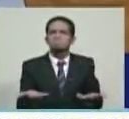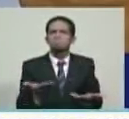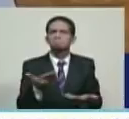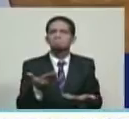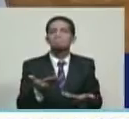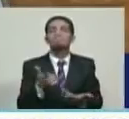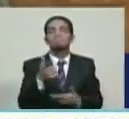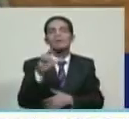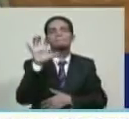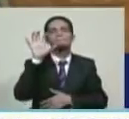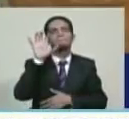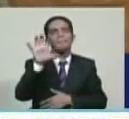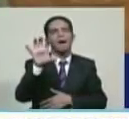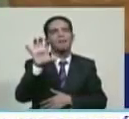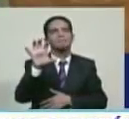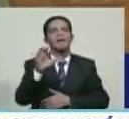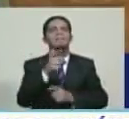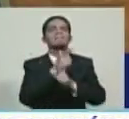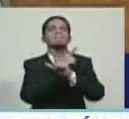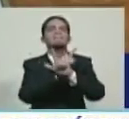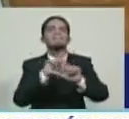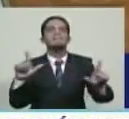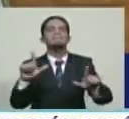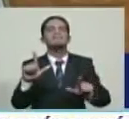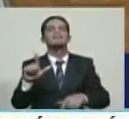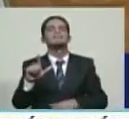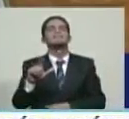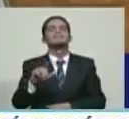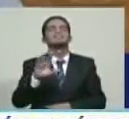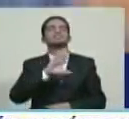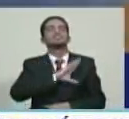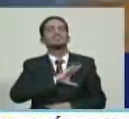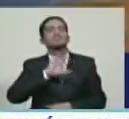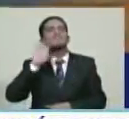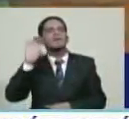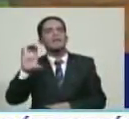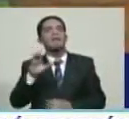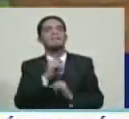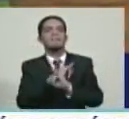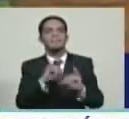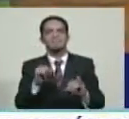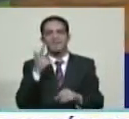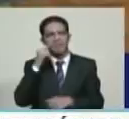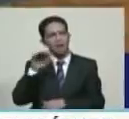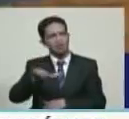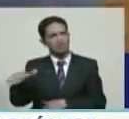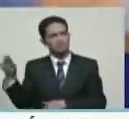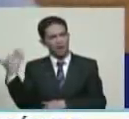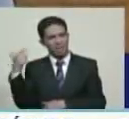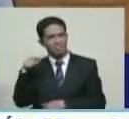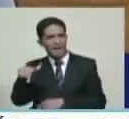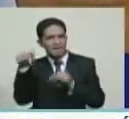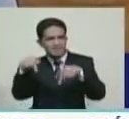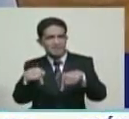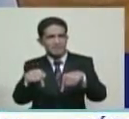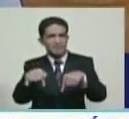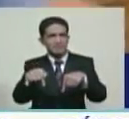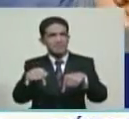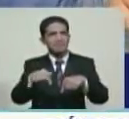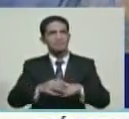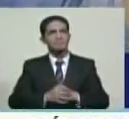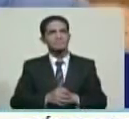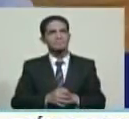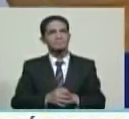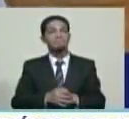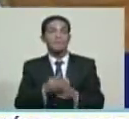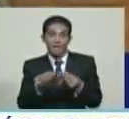es una patria libre, soberana, independiente para los niños y las niñas que hoy estaban aquí, los jóvenes que hoy estaban aquí.